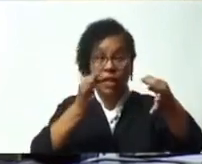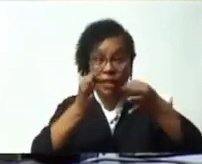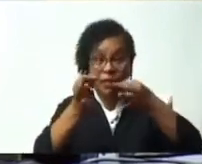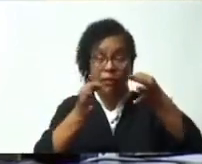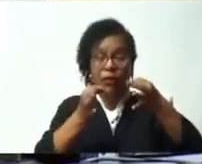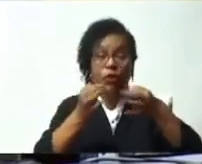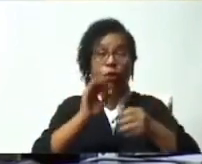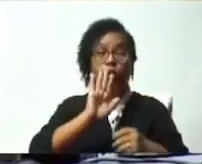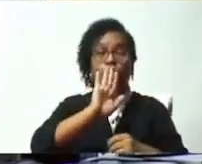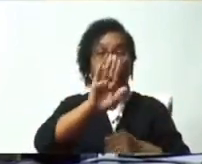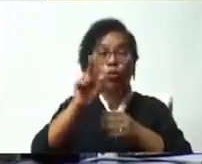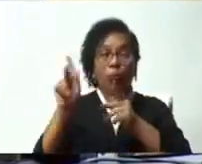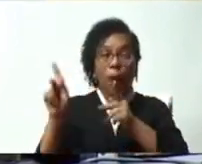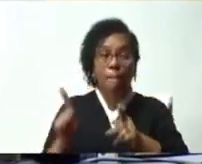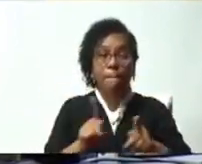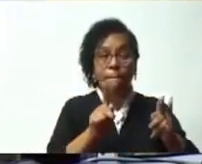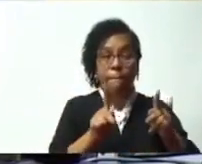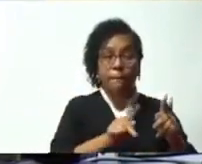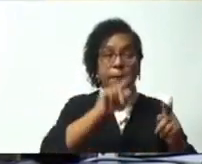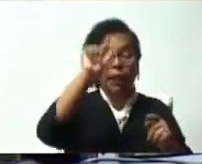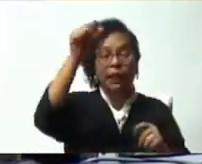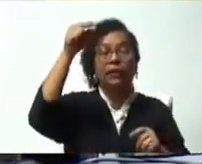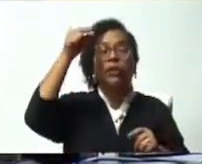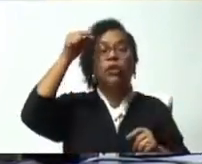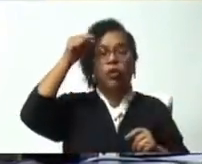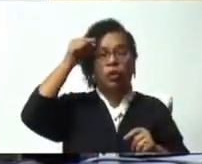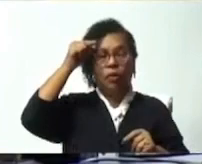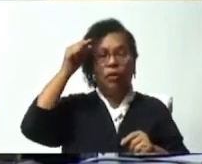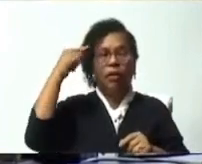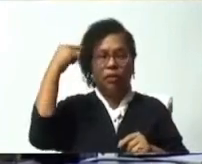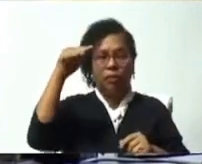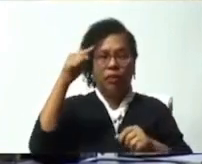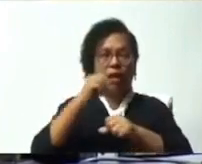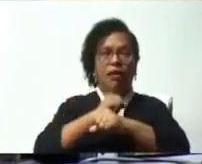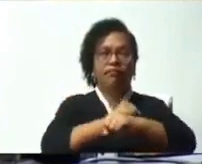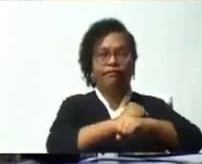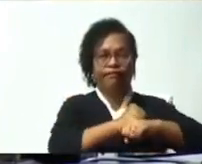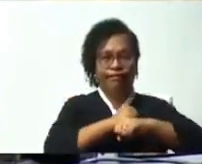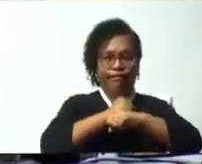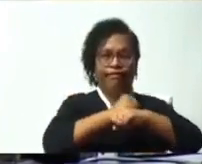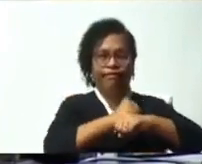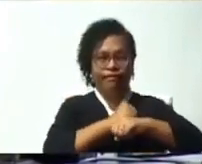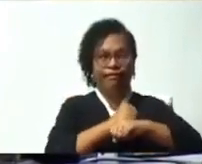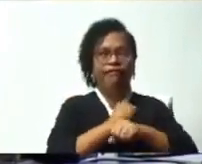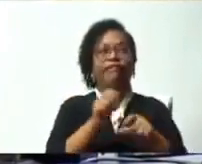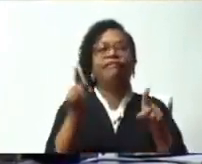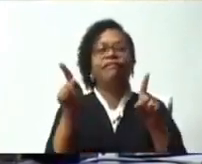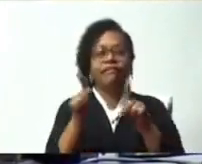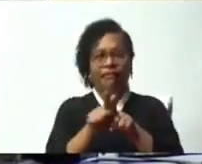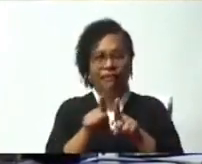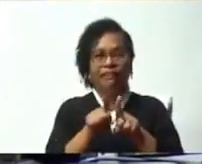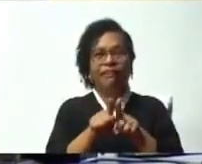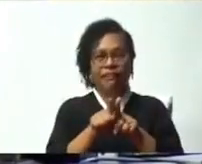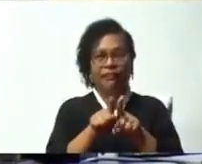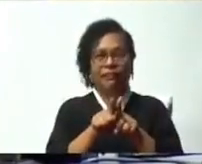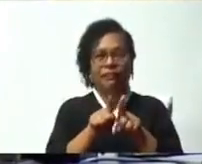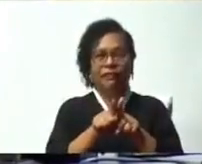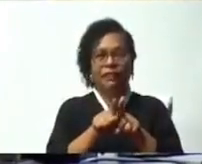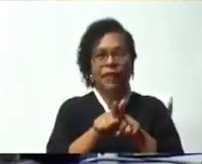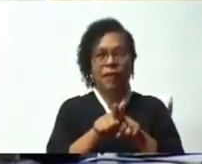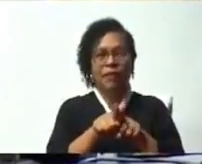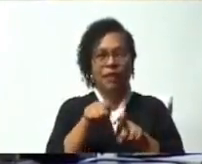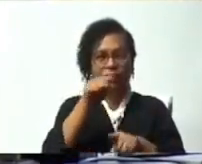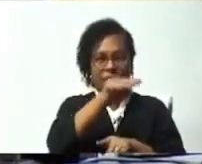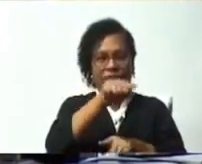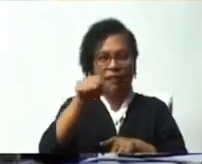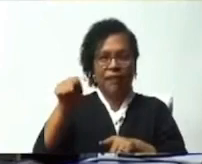ciudadana, le levantó el ánimo a los hombres y mujeres del campo. Habló de la ley de migración,